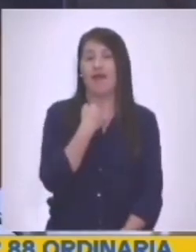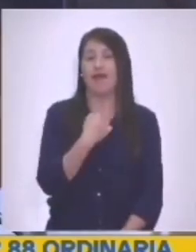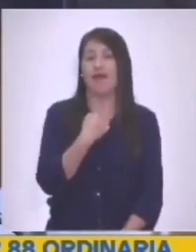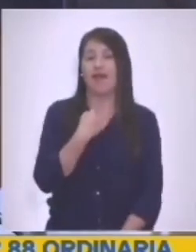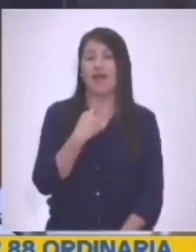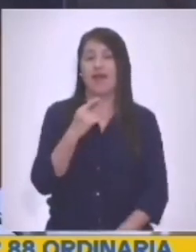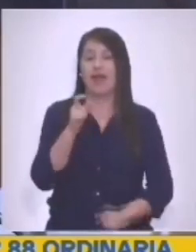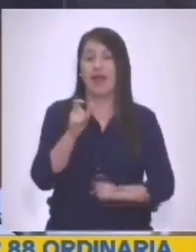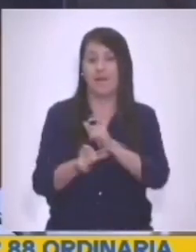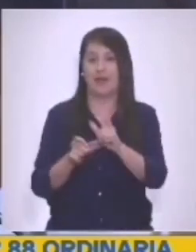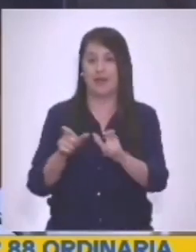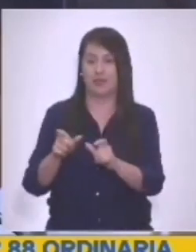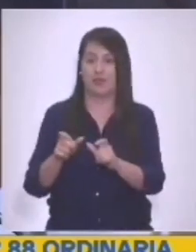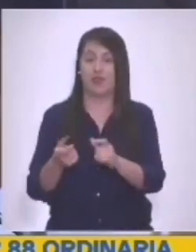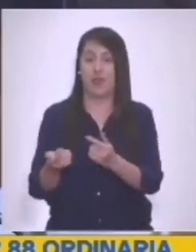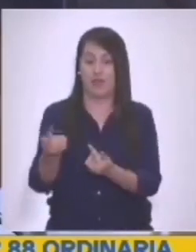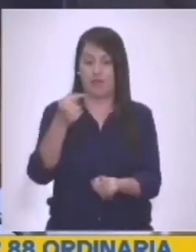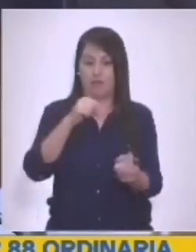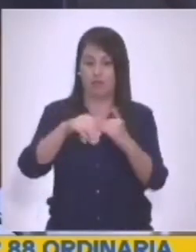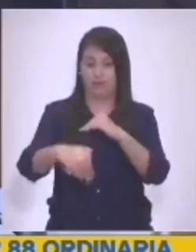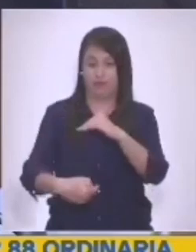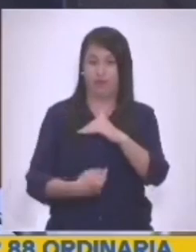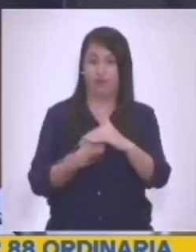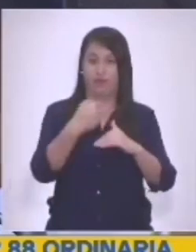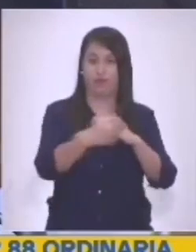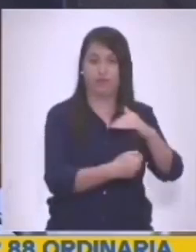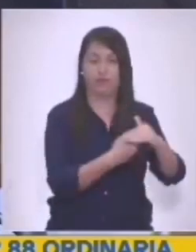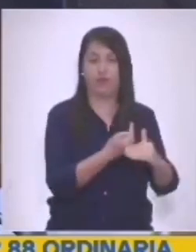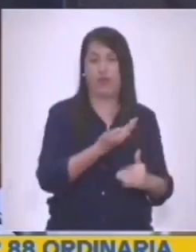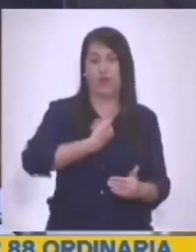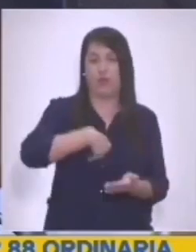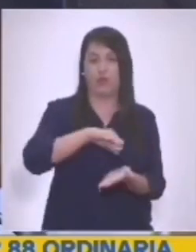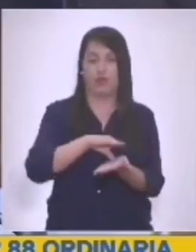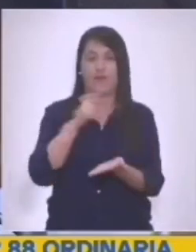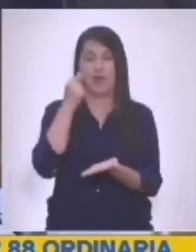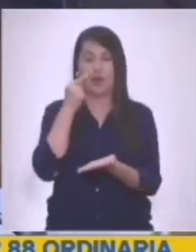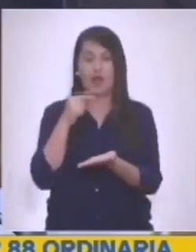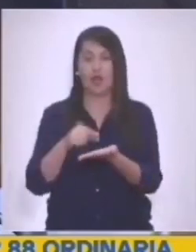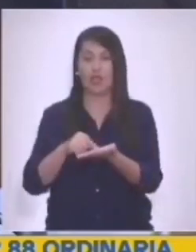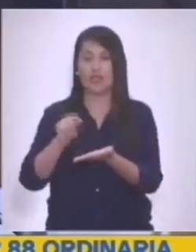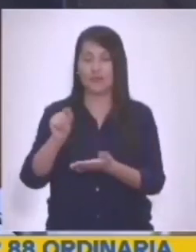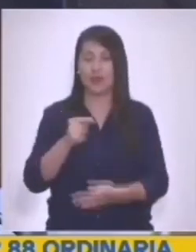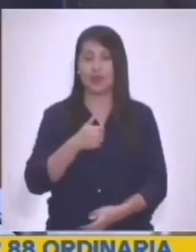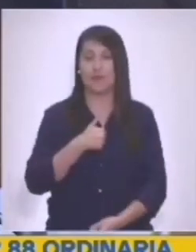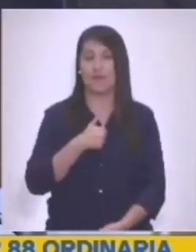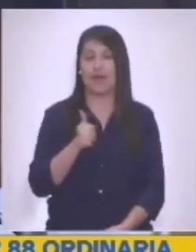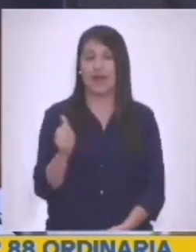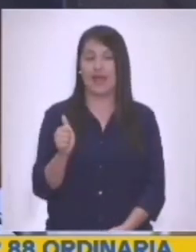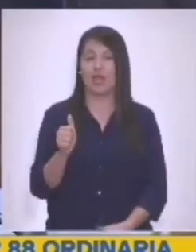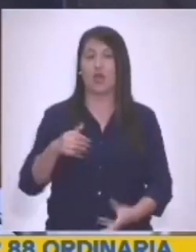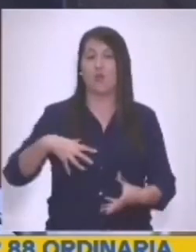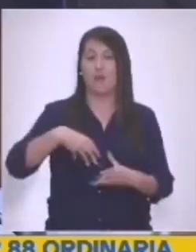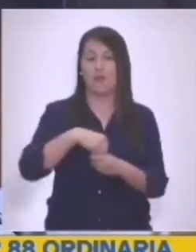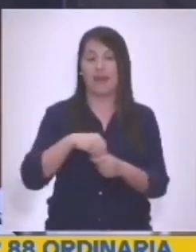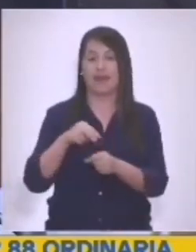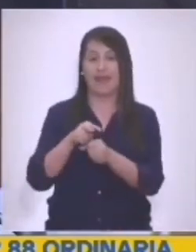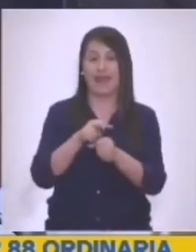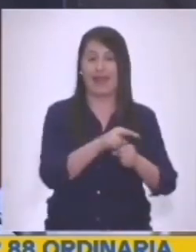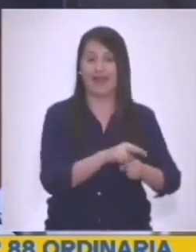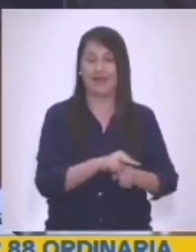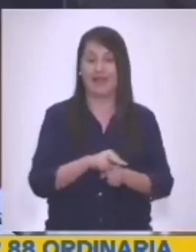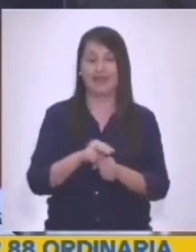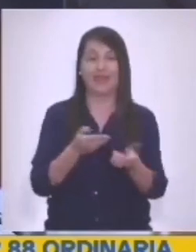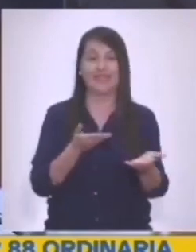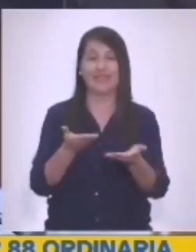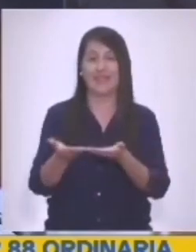en nuestro territorio nacional por lo tanto el reconocimiento que se hace de la pdi como parte de la administración del estado al servicio de